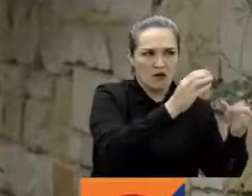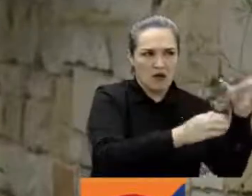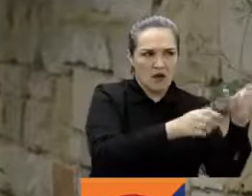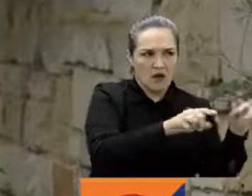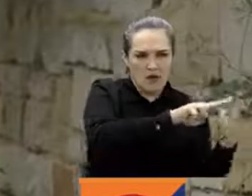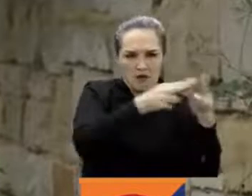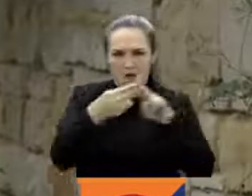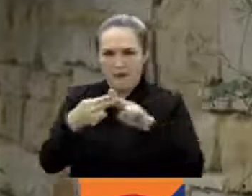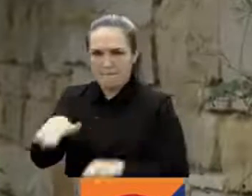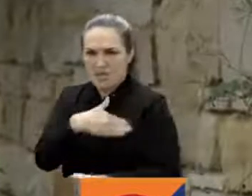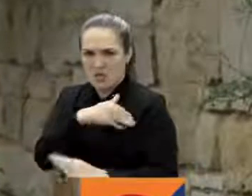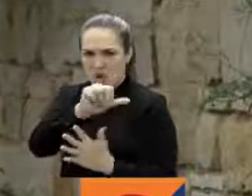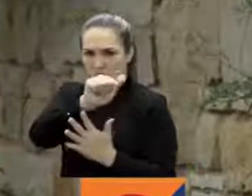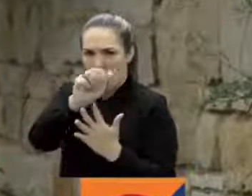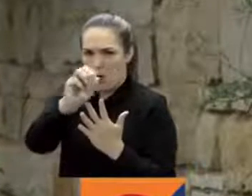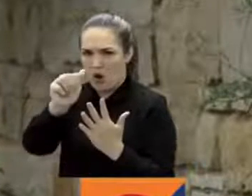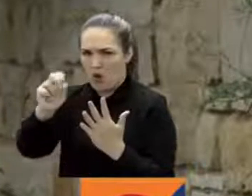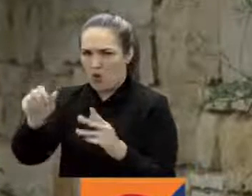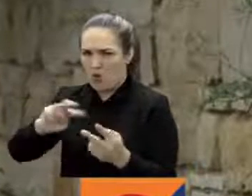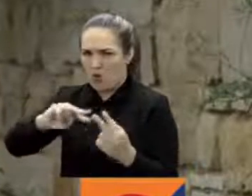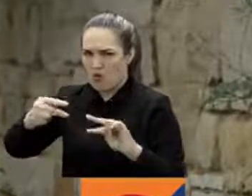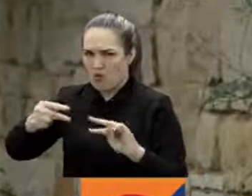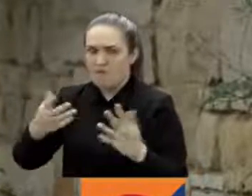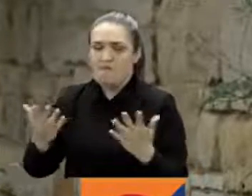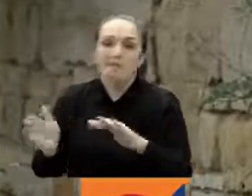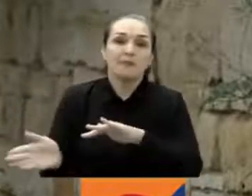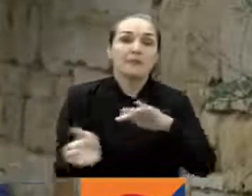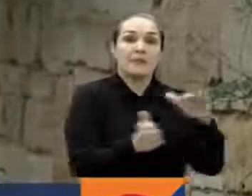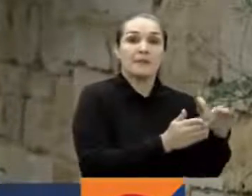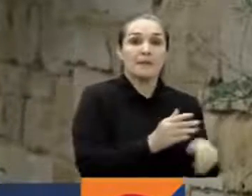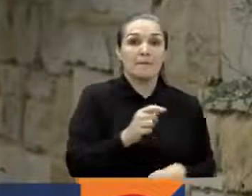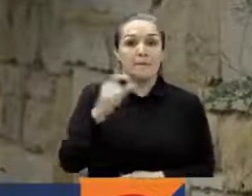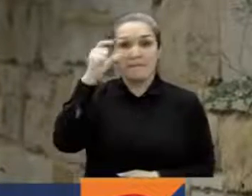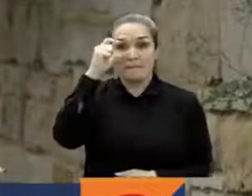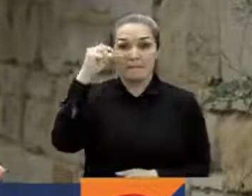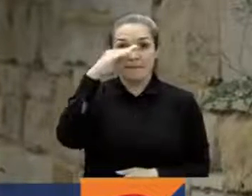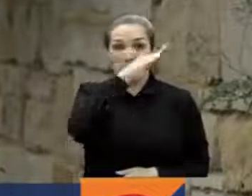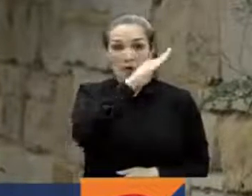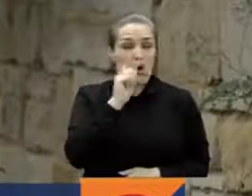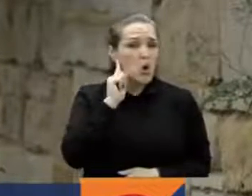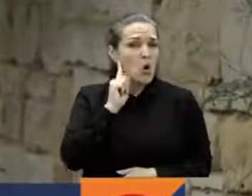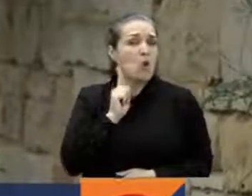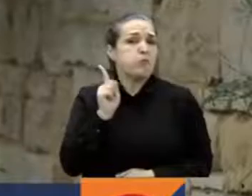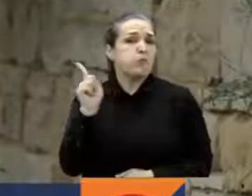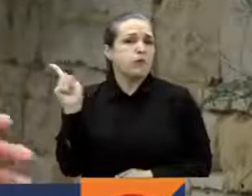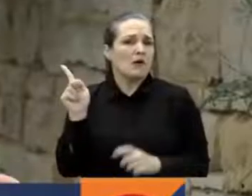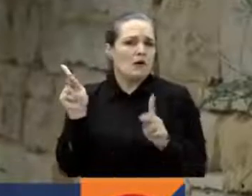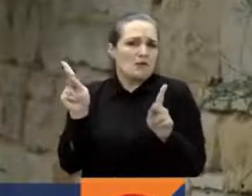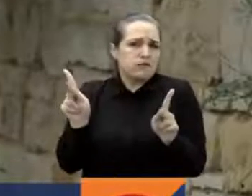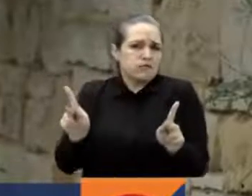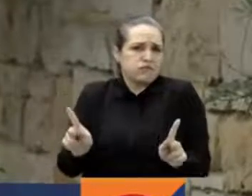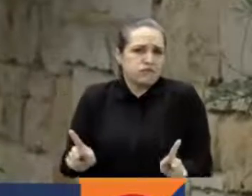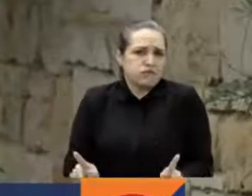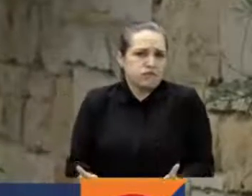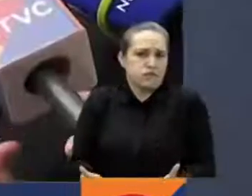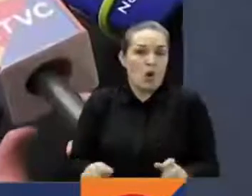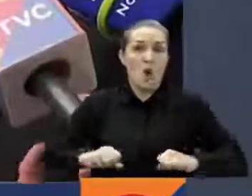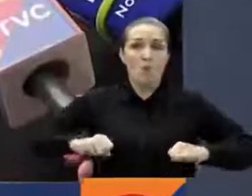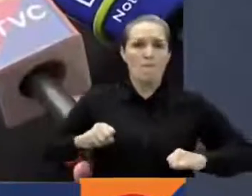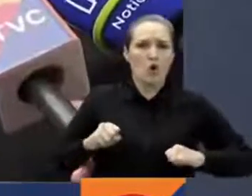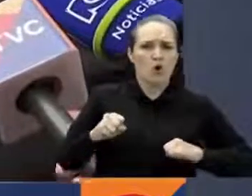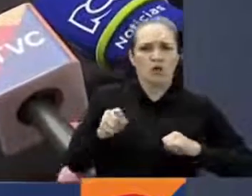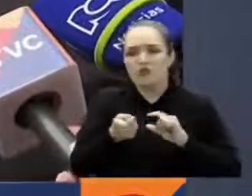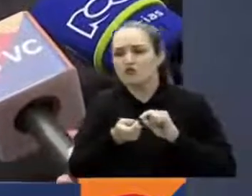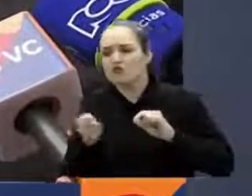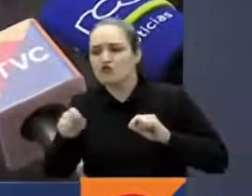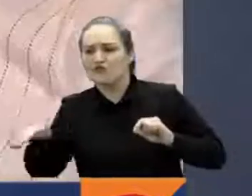De momento, el presidente electo de los colombianos, Gustavo Petro, se encuentra disfrutando de unas horas de descanso fuera de Bogotá junto con su familia,